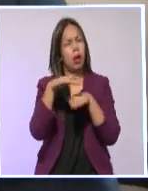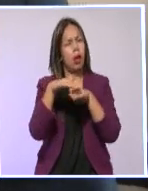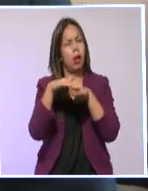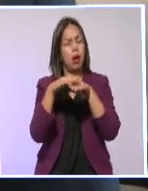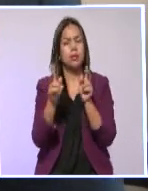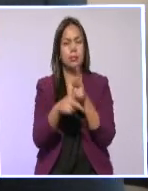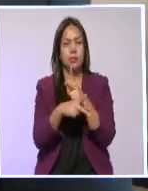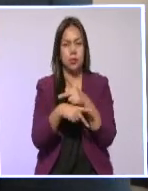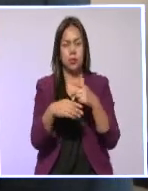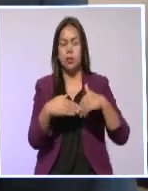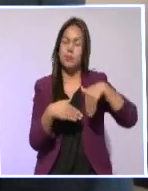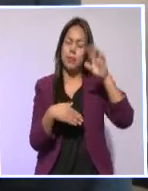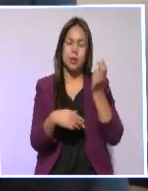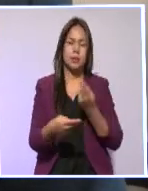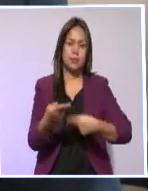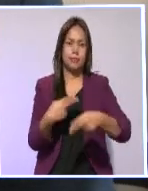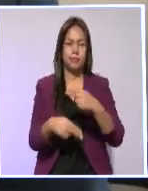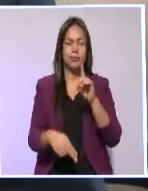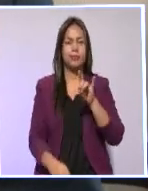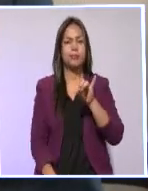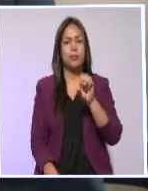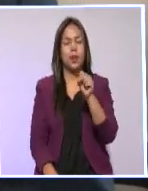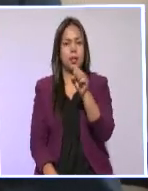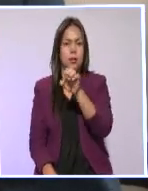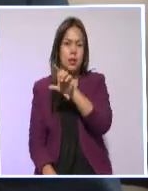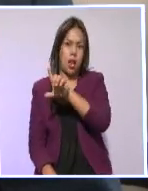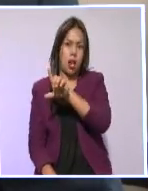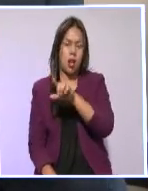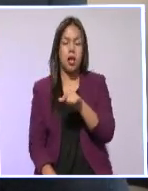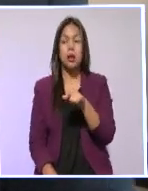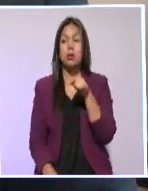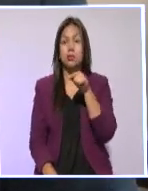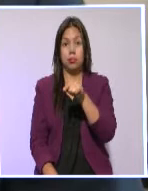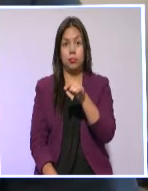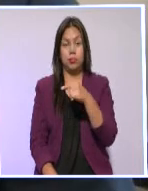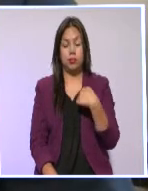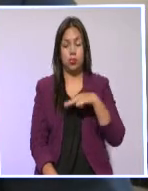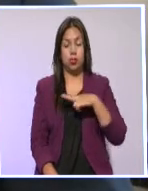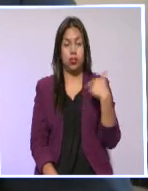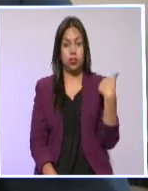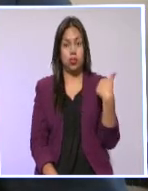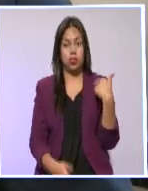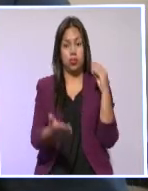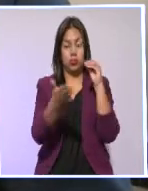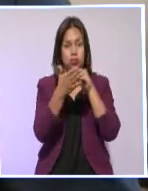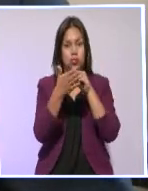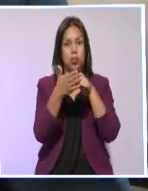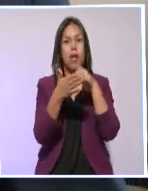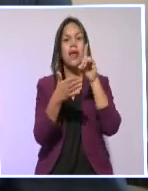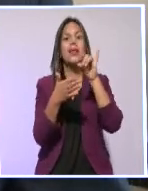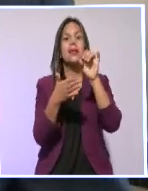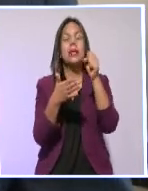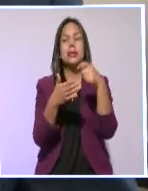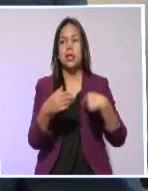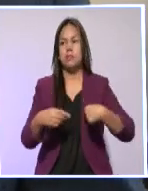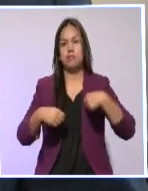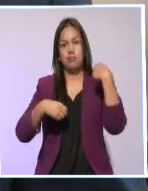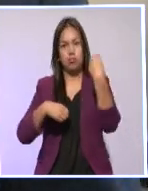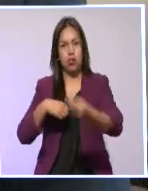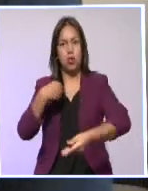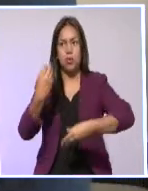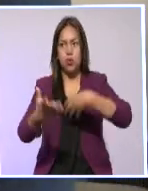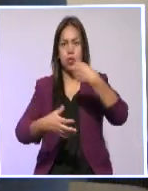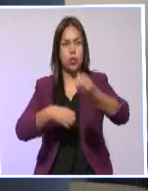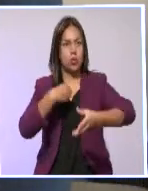que más se comercializan, en este caso el diésel. Nosotros tenemos la figura de cuantías domésticas, que es diésel despachado al sector productivo desde